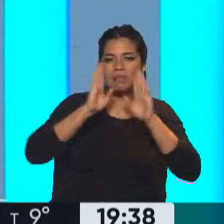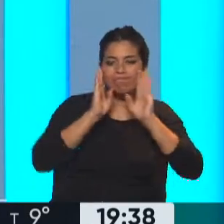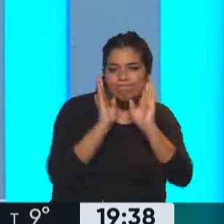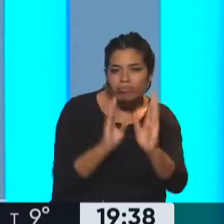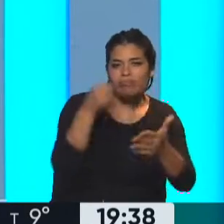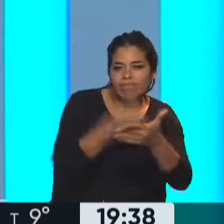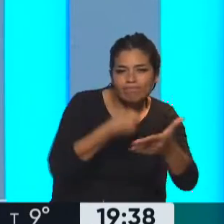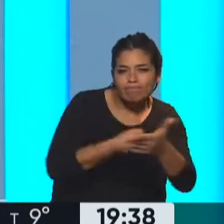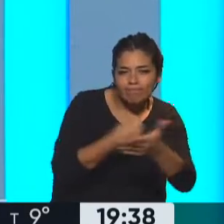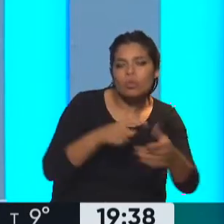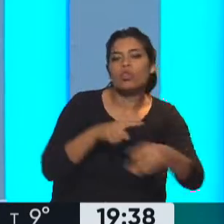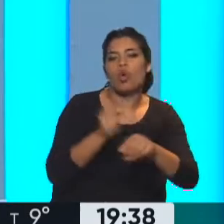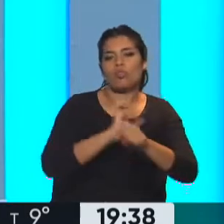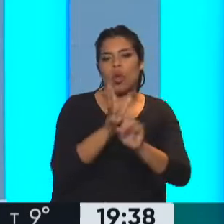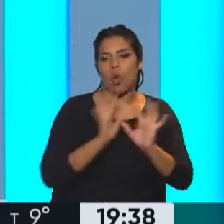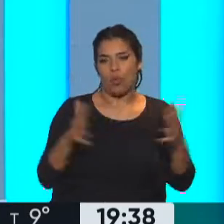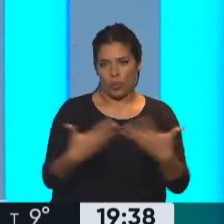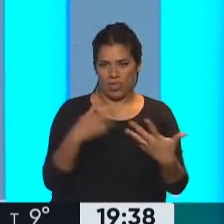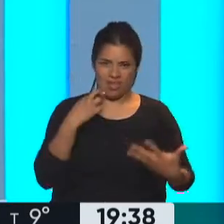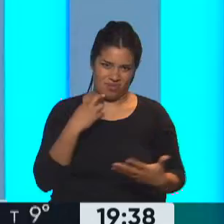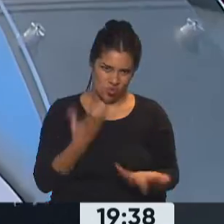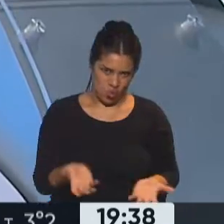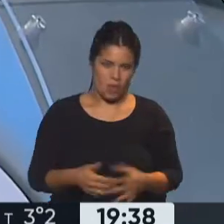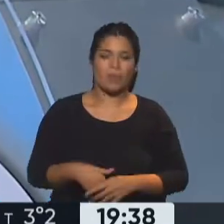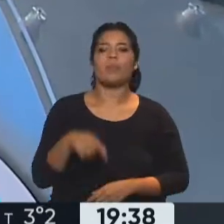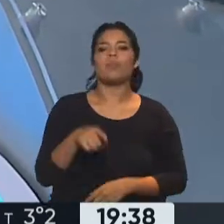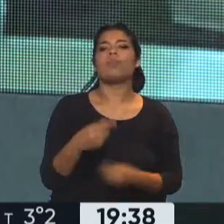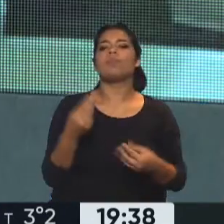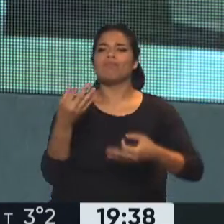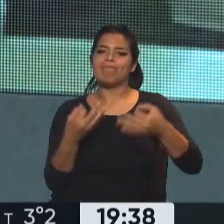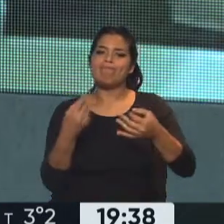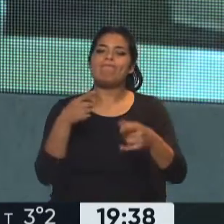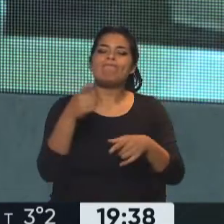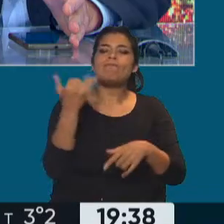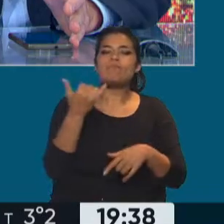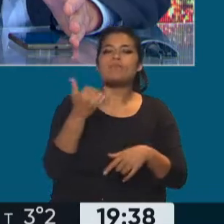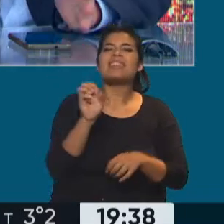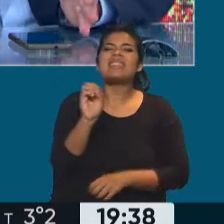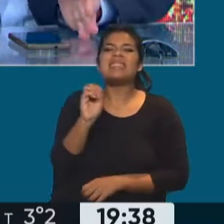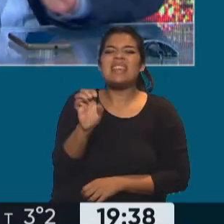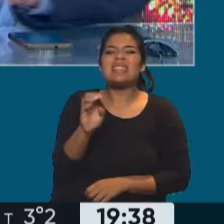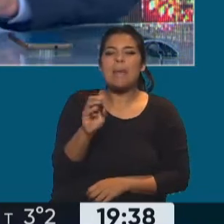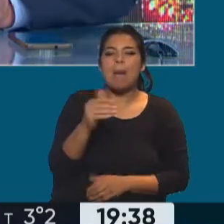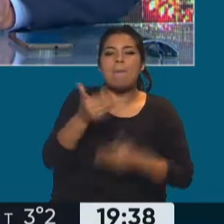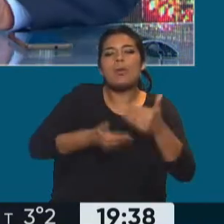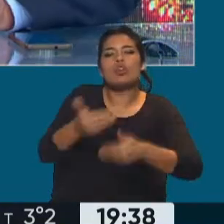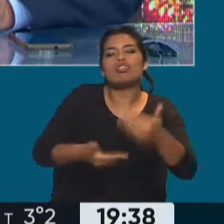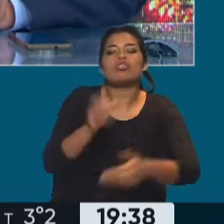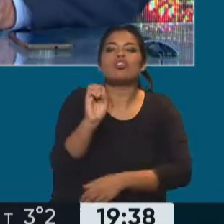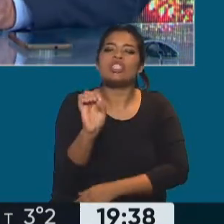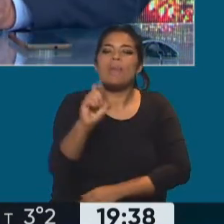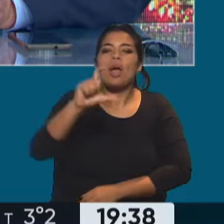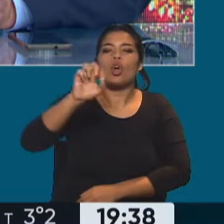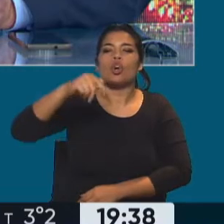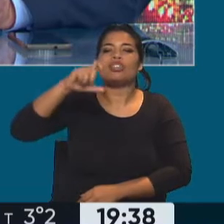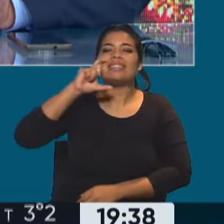los mecanismos alternativos de resolución de conflictos judiciales, se llama conciliación. Ambos deberán cumplir